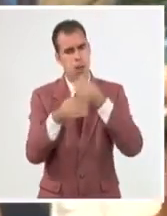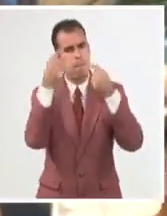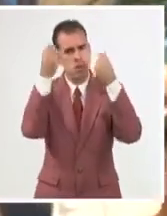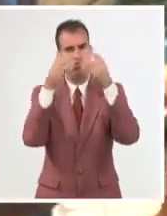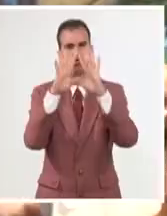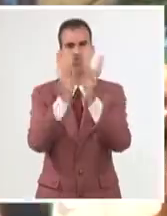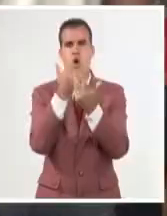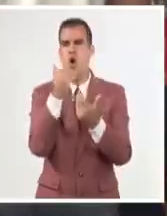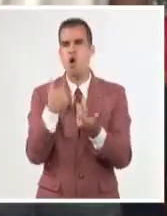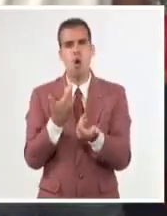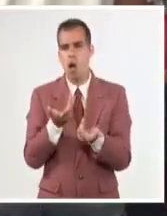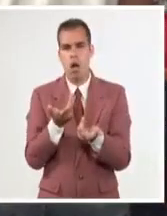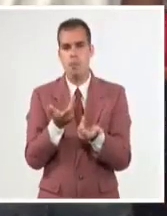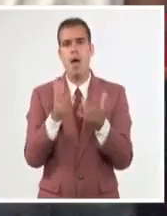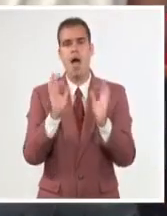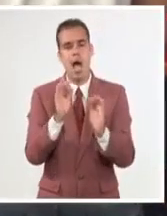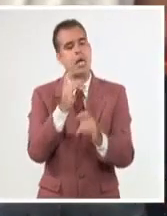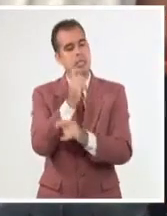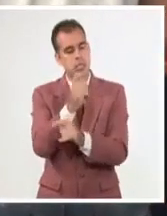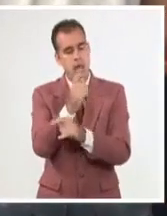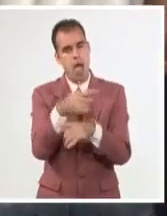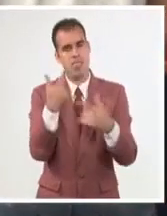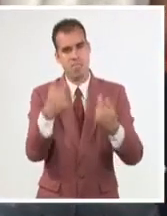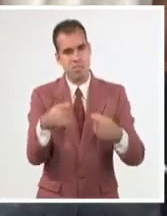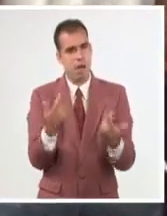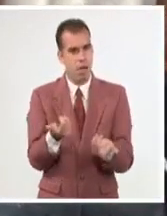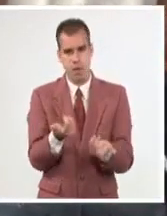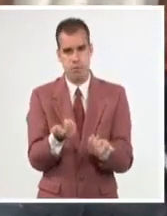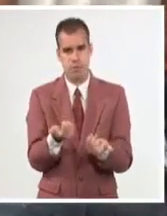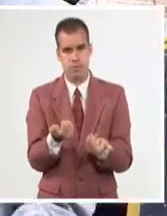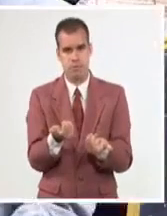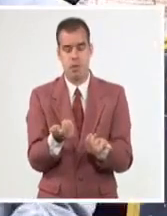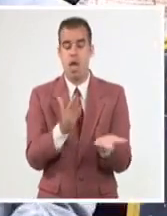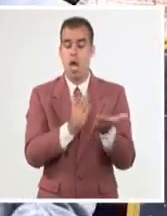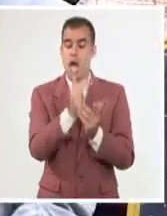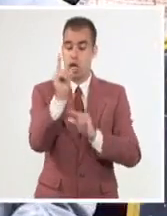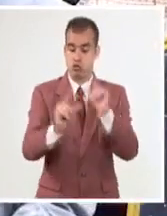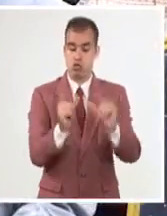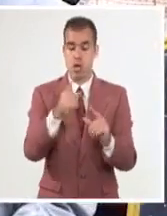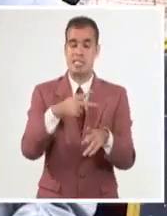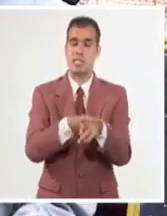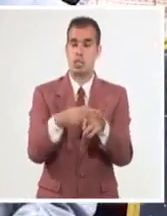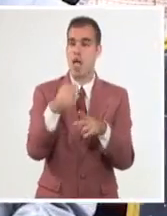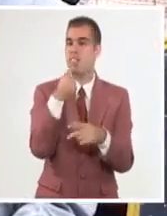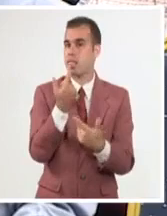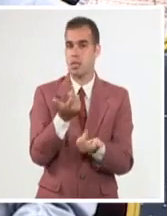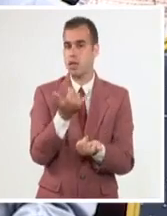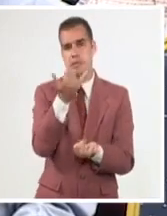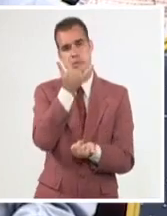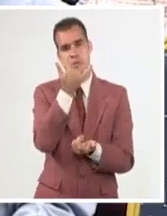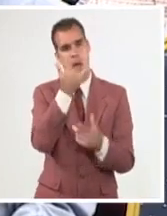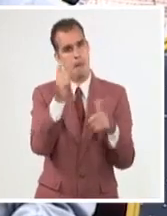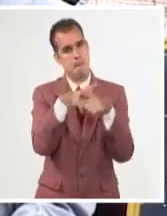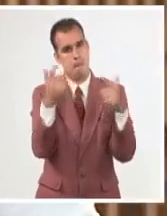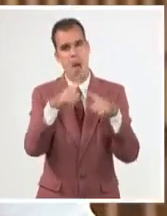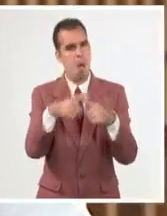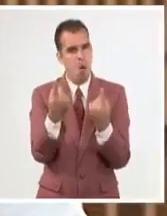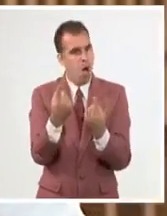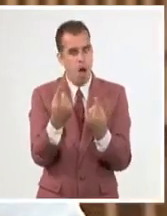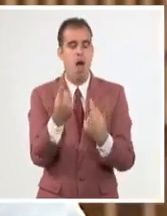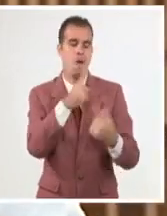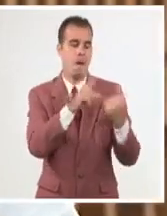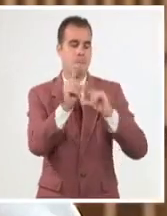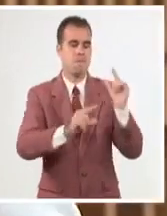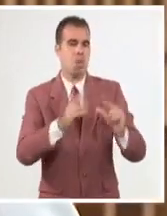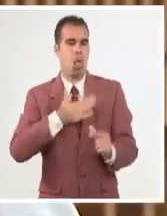la enseñanza del marxismo. Una cuestión que, al entender de un estudiante de historia, se ha visto afectado por el dogma y la vulgarización.